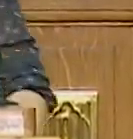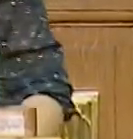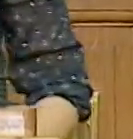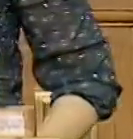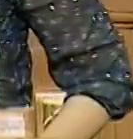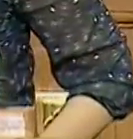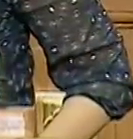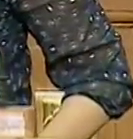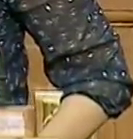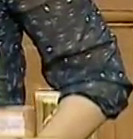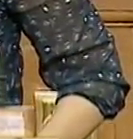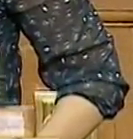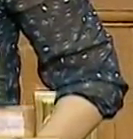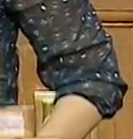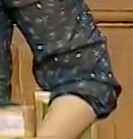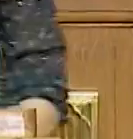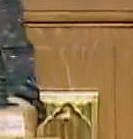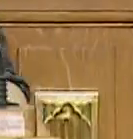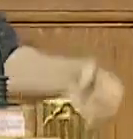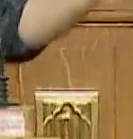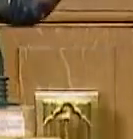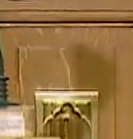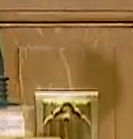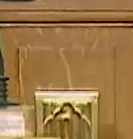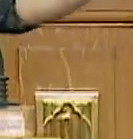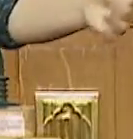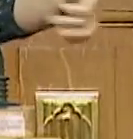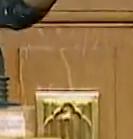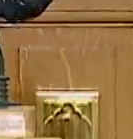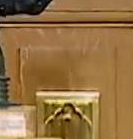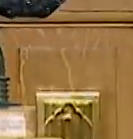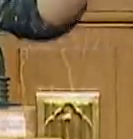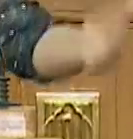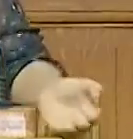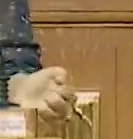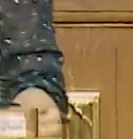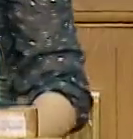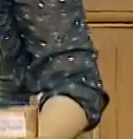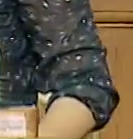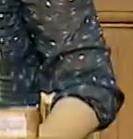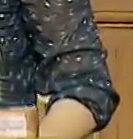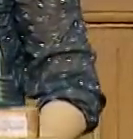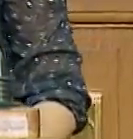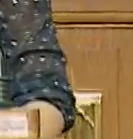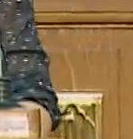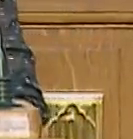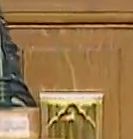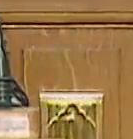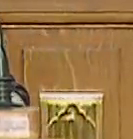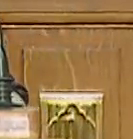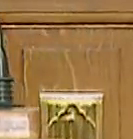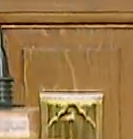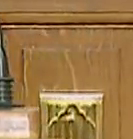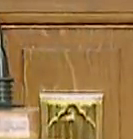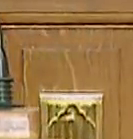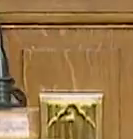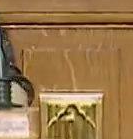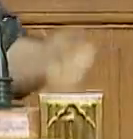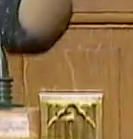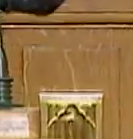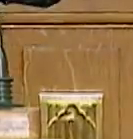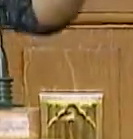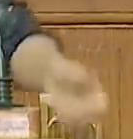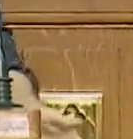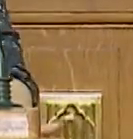parto humanizado. Hoy los hombres, las mujeres de la República,